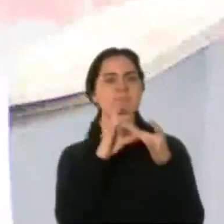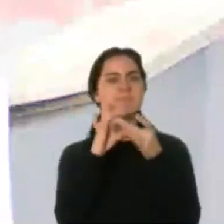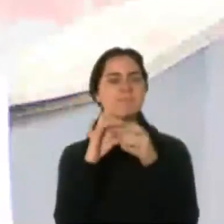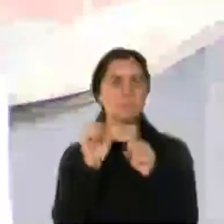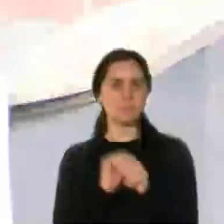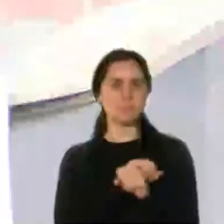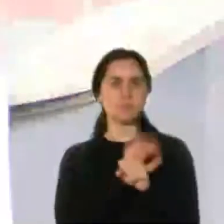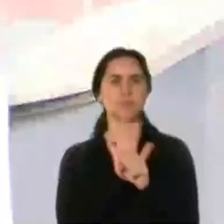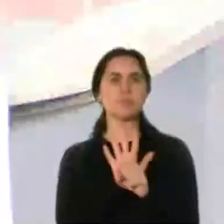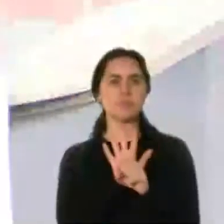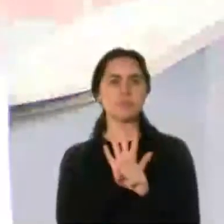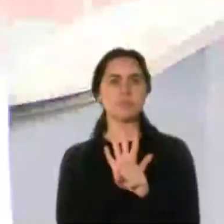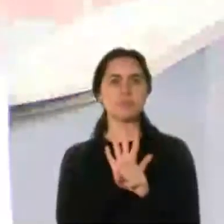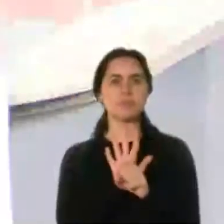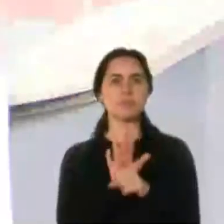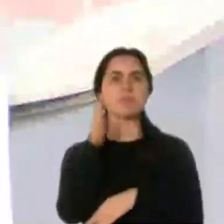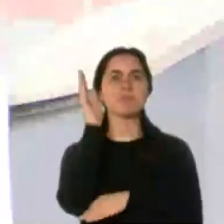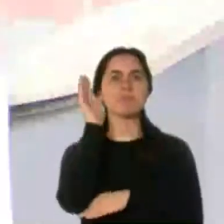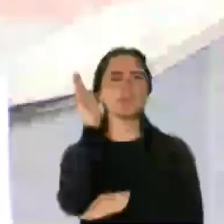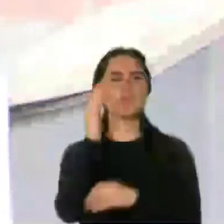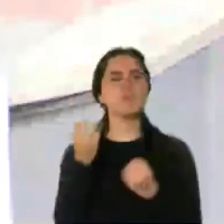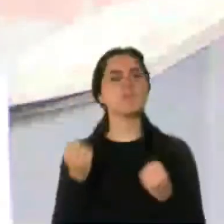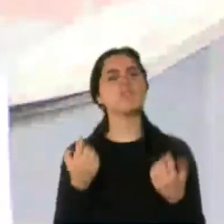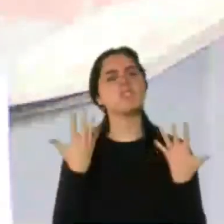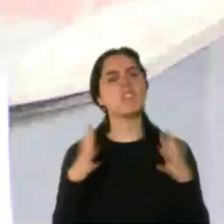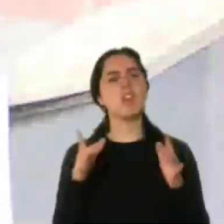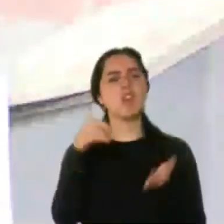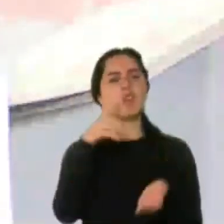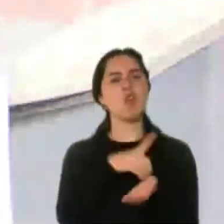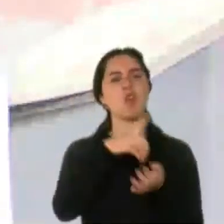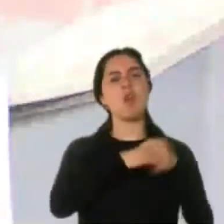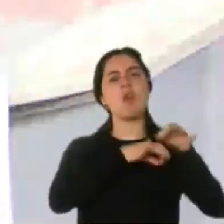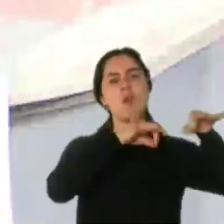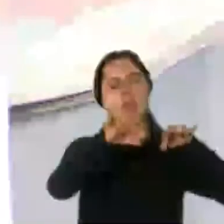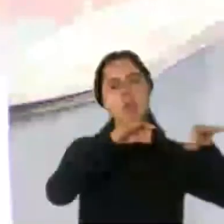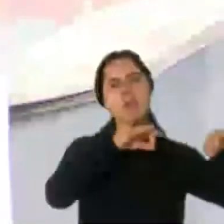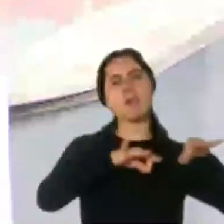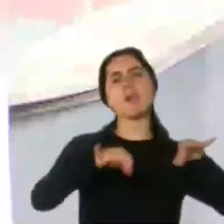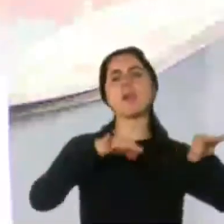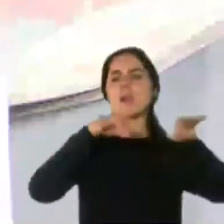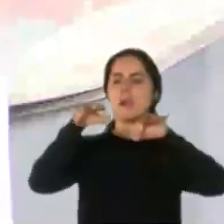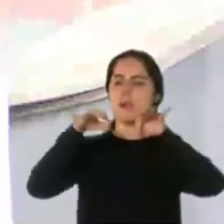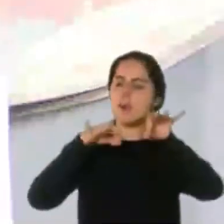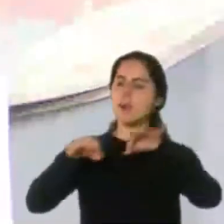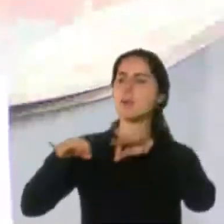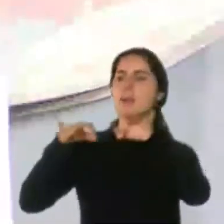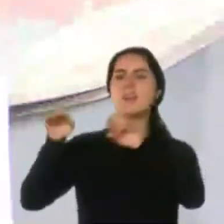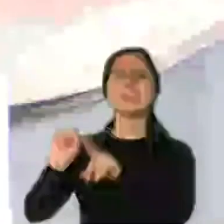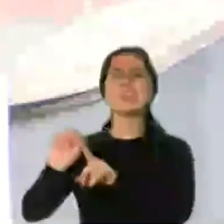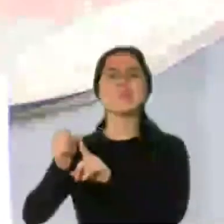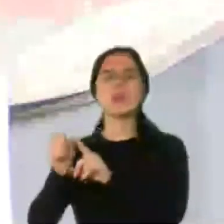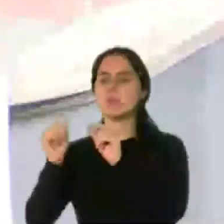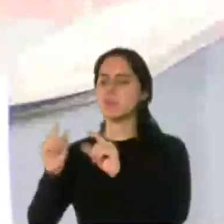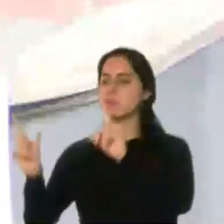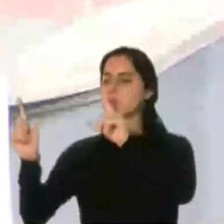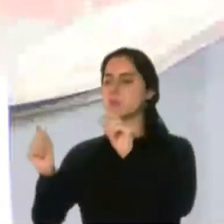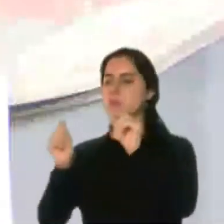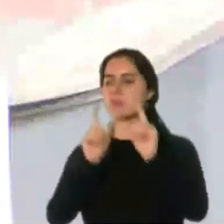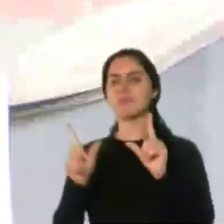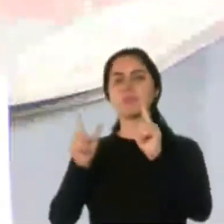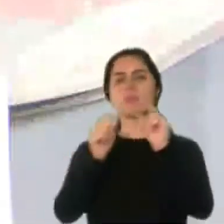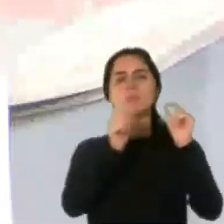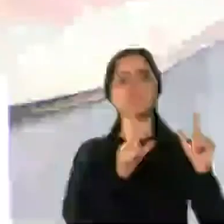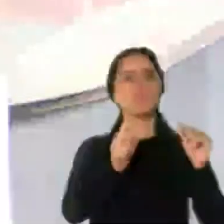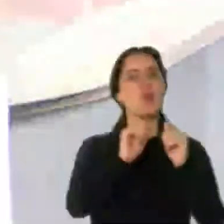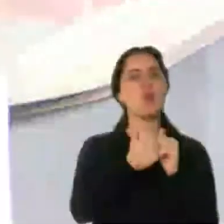Iniciaron durante el mensaje varios médicos que pusieron en perspectiva la situación sobre cómo se ha manejado el COVID, los puntos